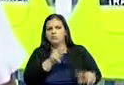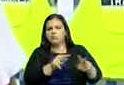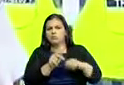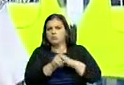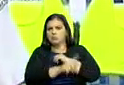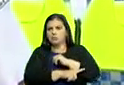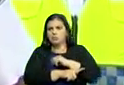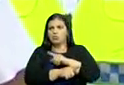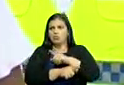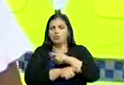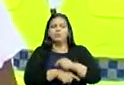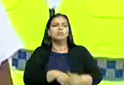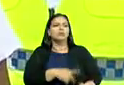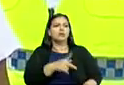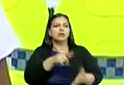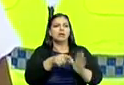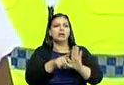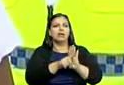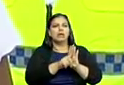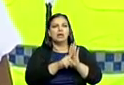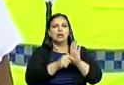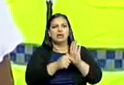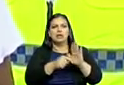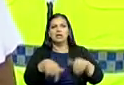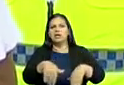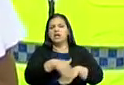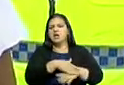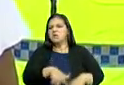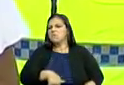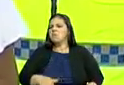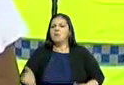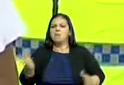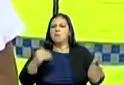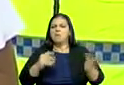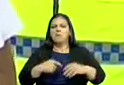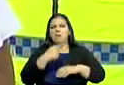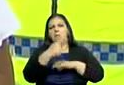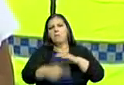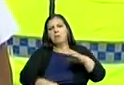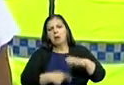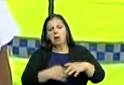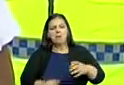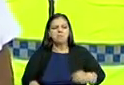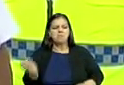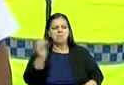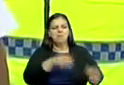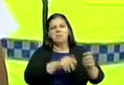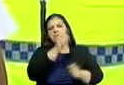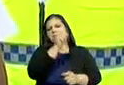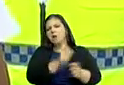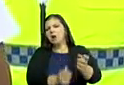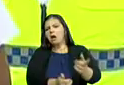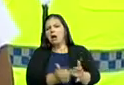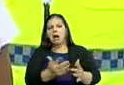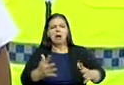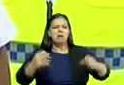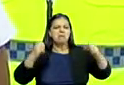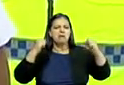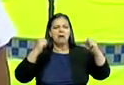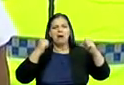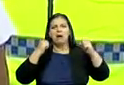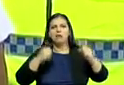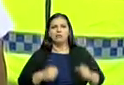vías lógicamente la policía nacional está patrullando la kill hacia guayaquil conjuntamente igual que nosotros